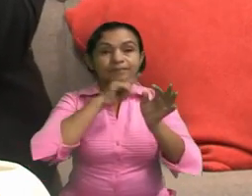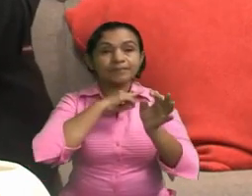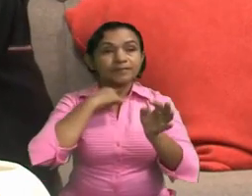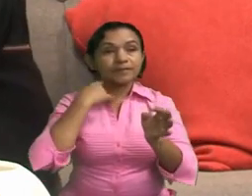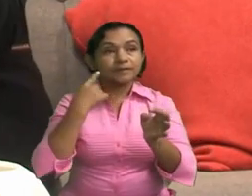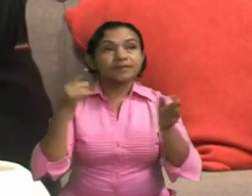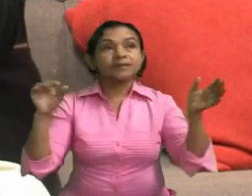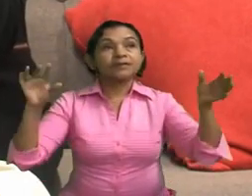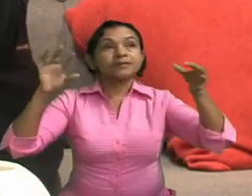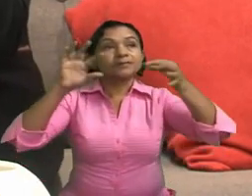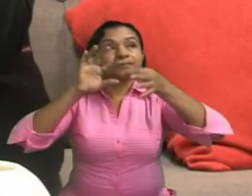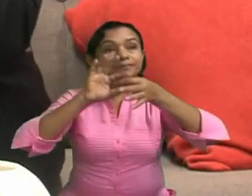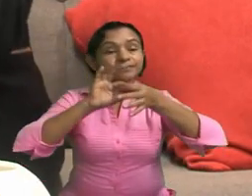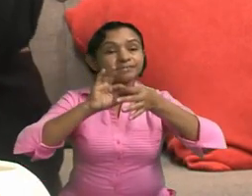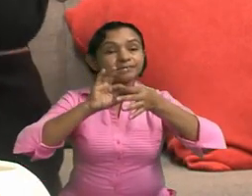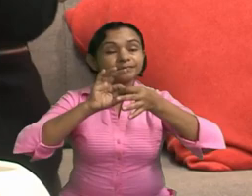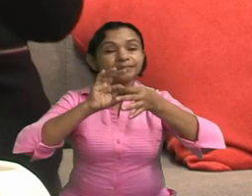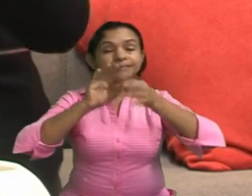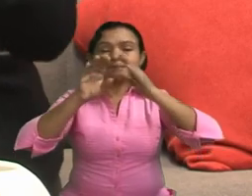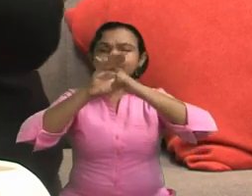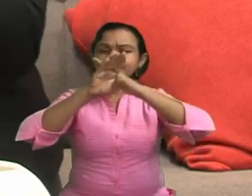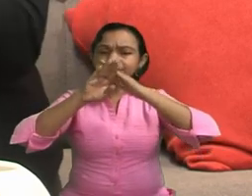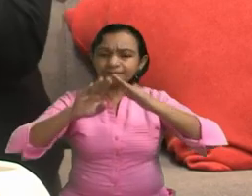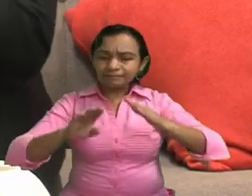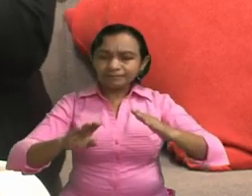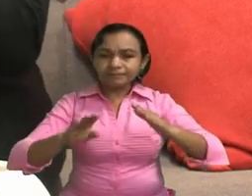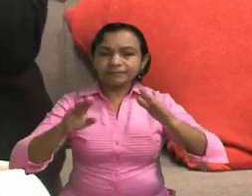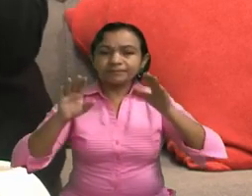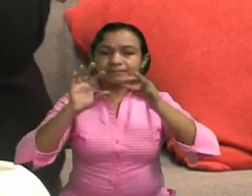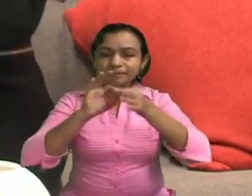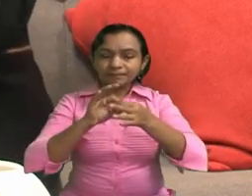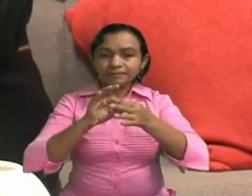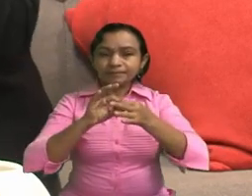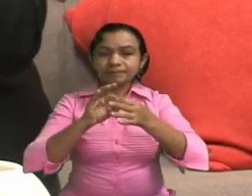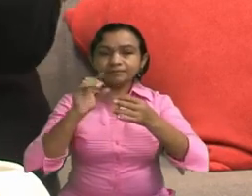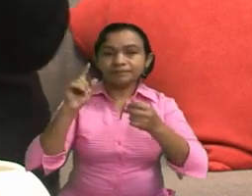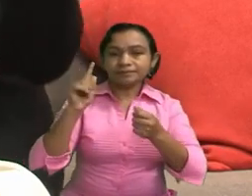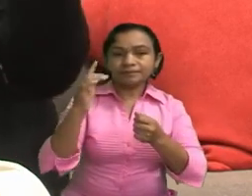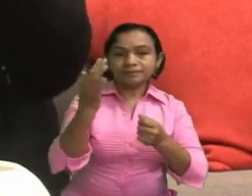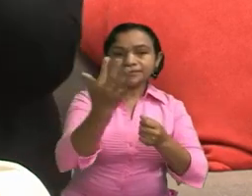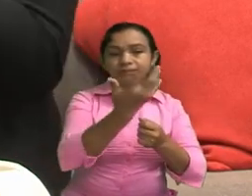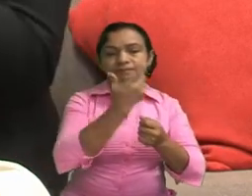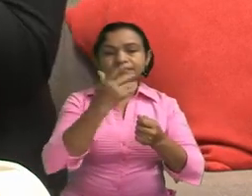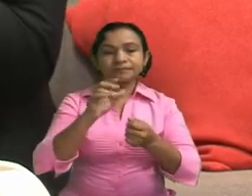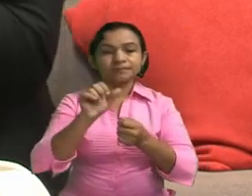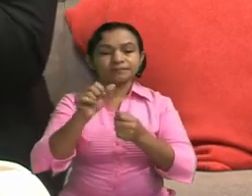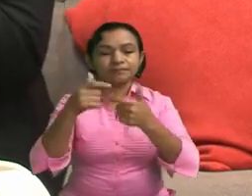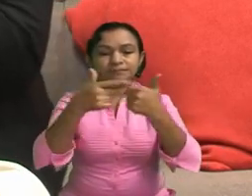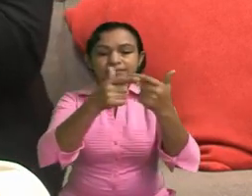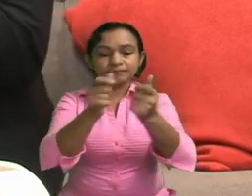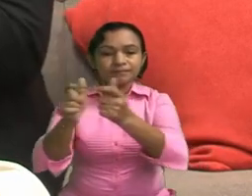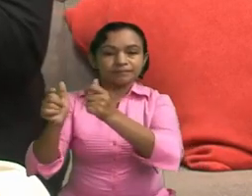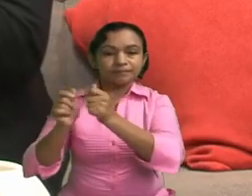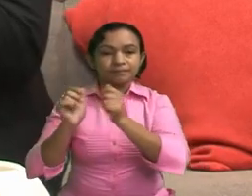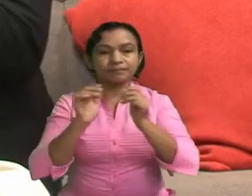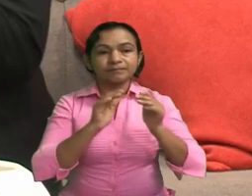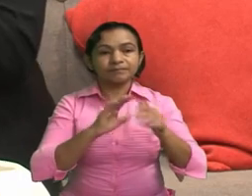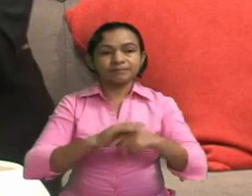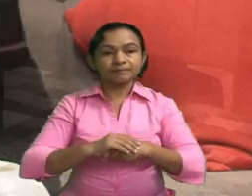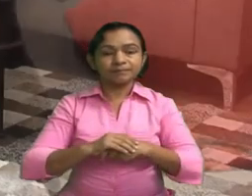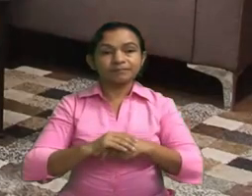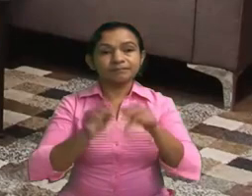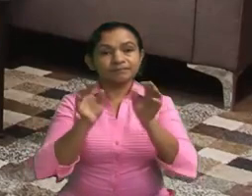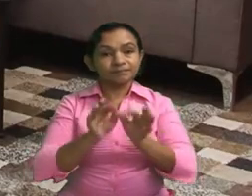en unión, en paz y tranquilidad, por todo y para nuestras comunidades. Bueno,